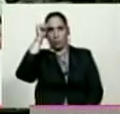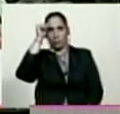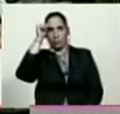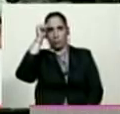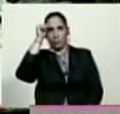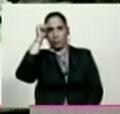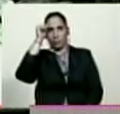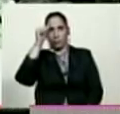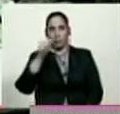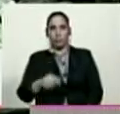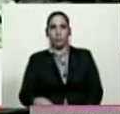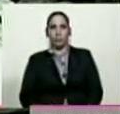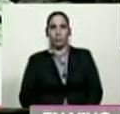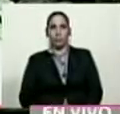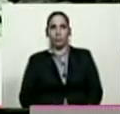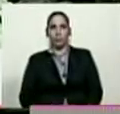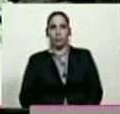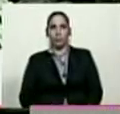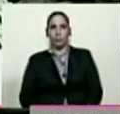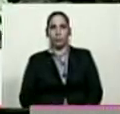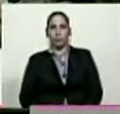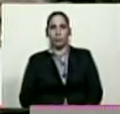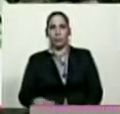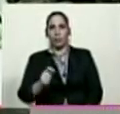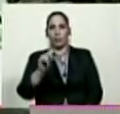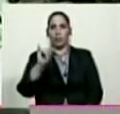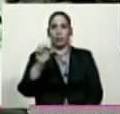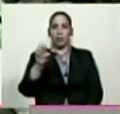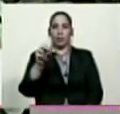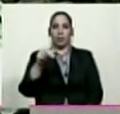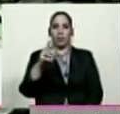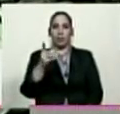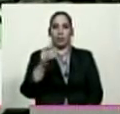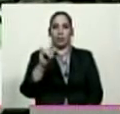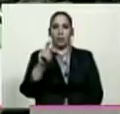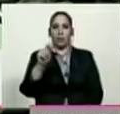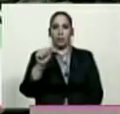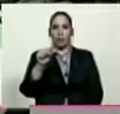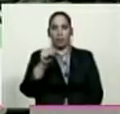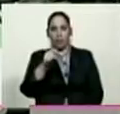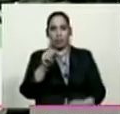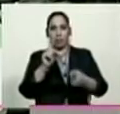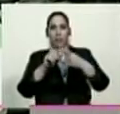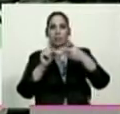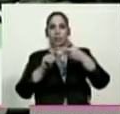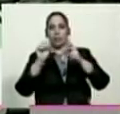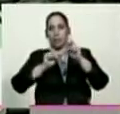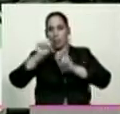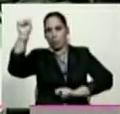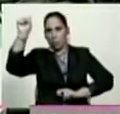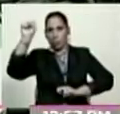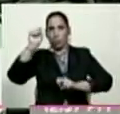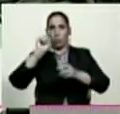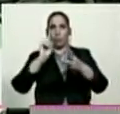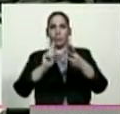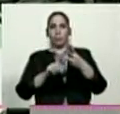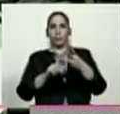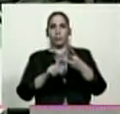en tienditas, en San Antonio. se está convocando un